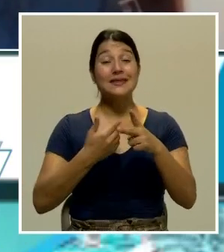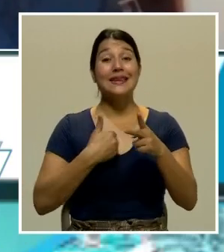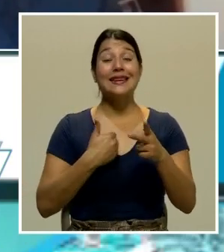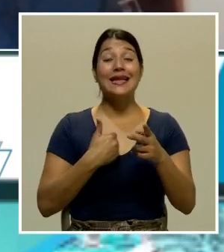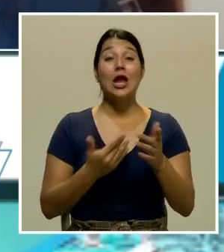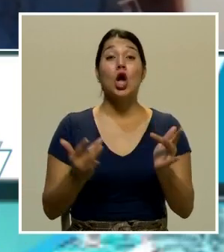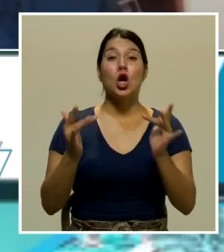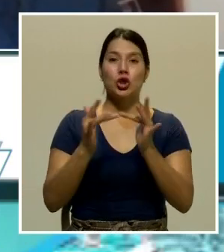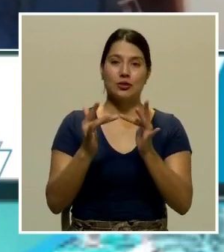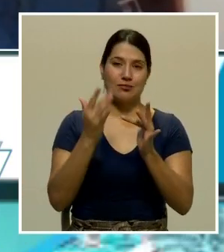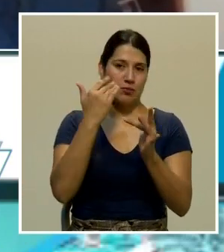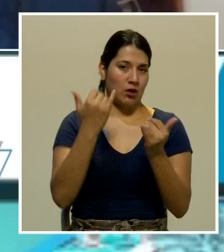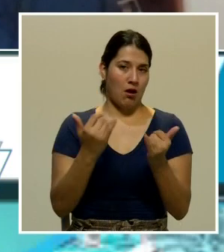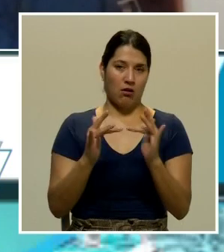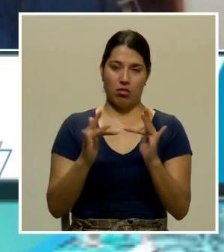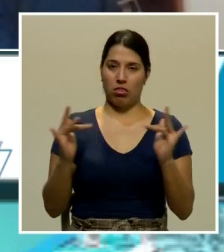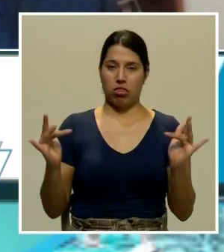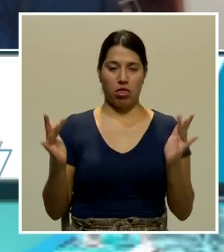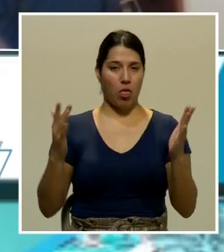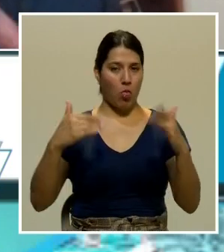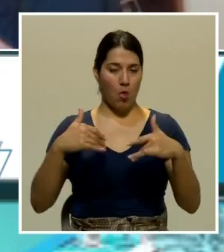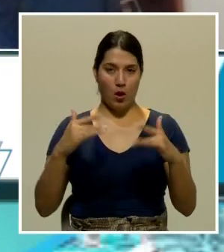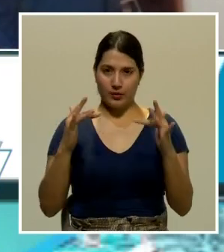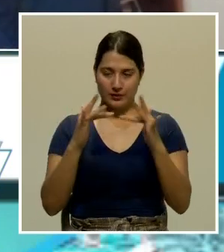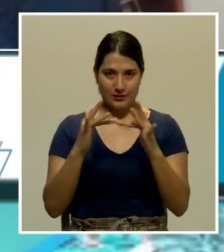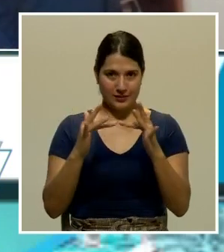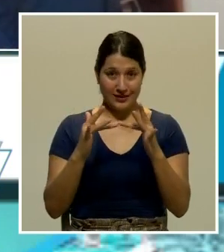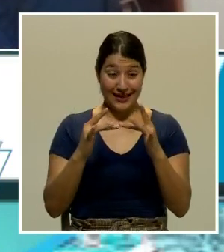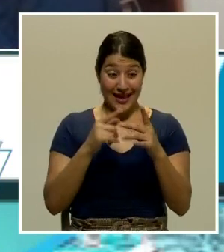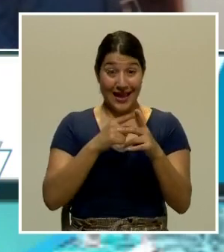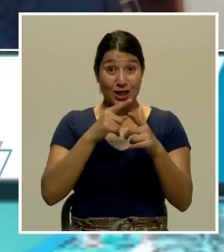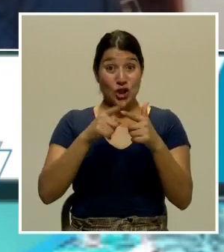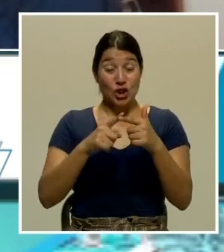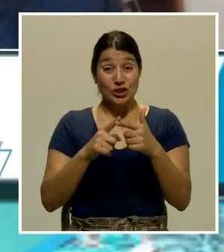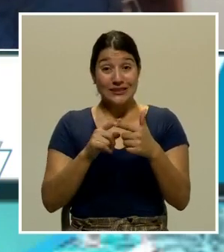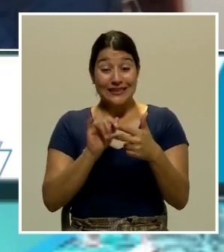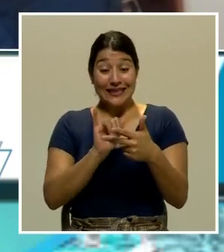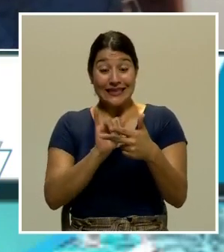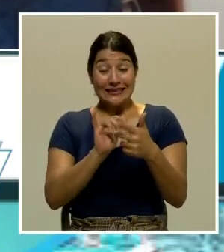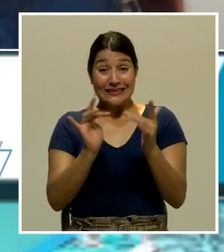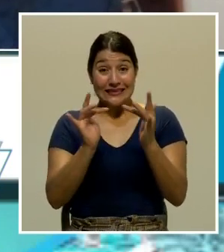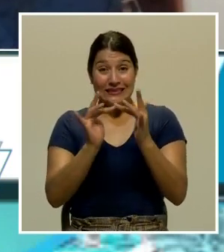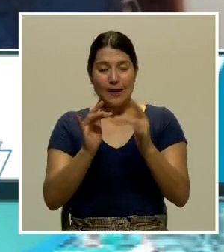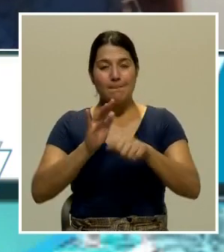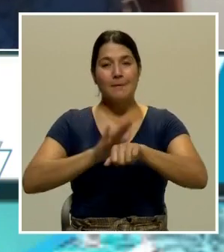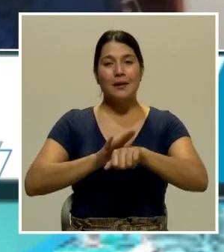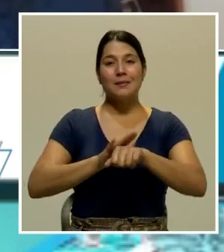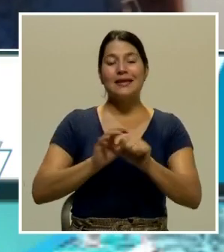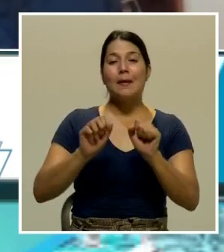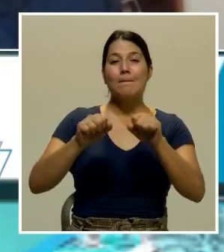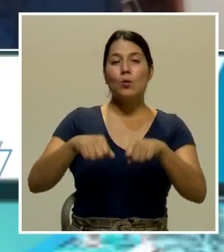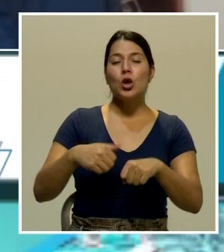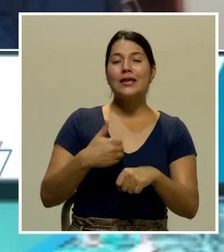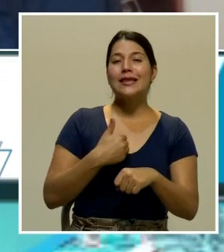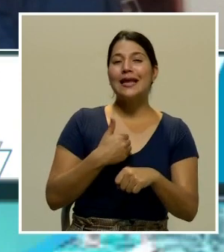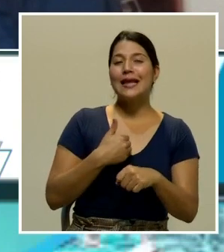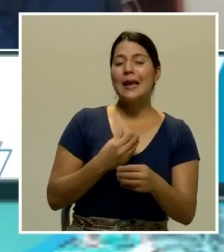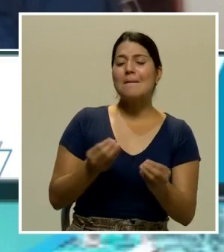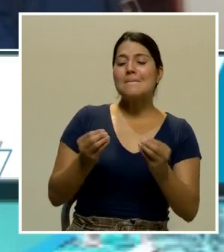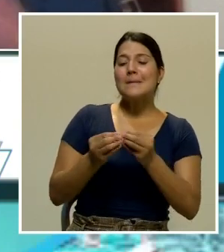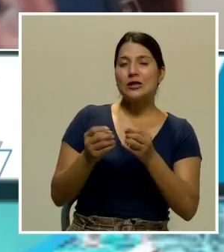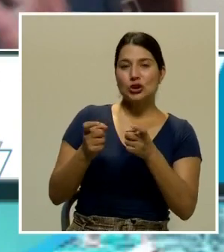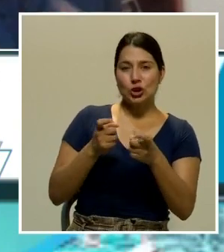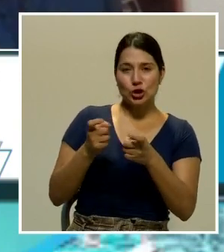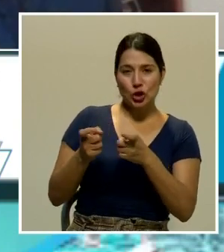comunicar entre ellos de una forma más intensa y eso nos va a permitir llevar mucho mejor el pulso